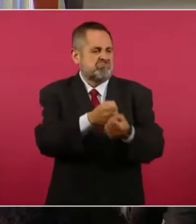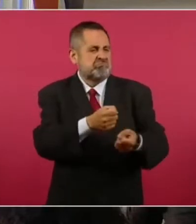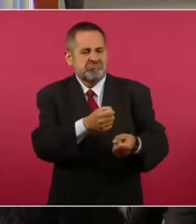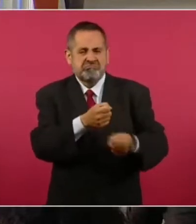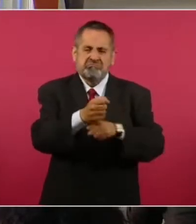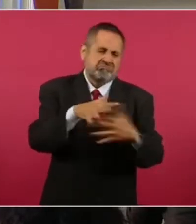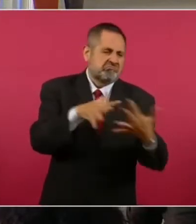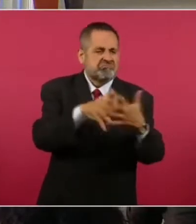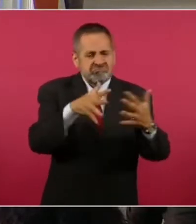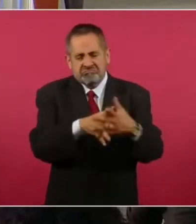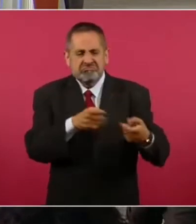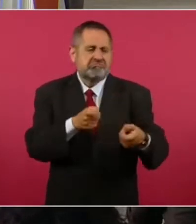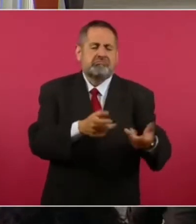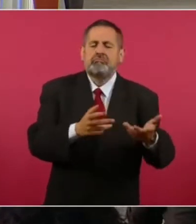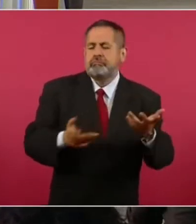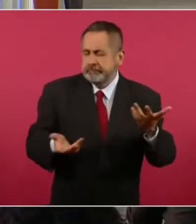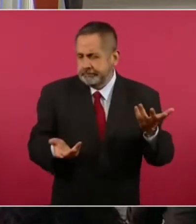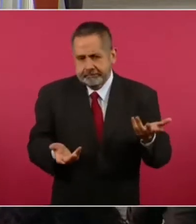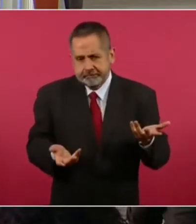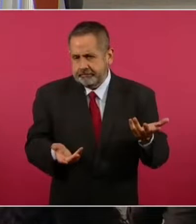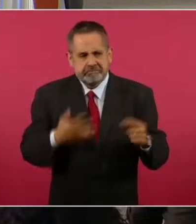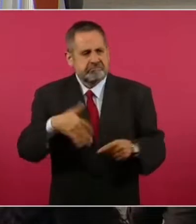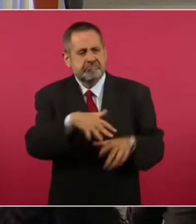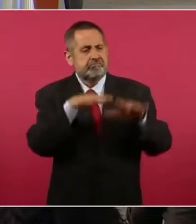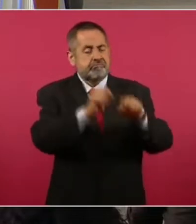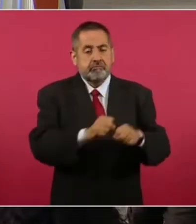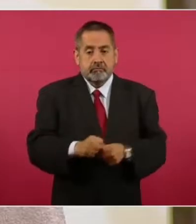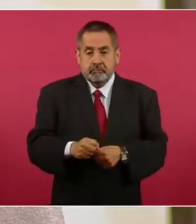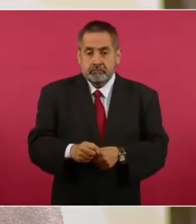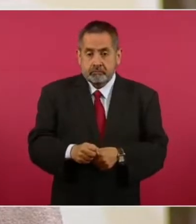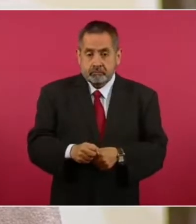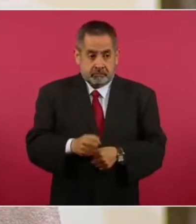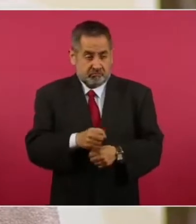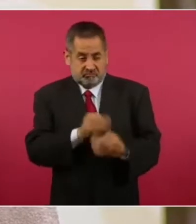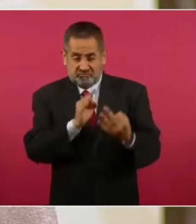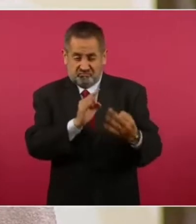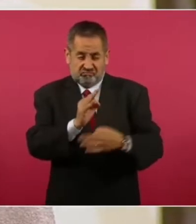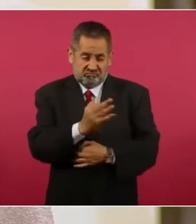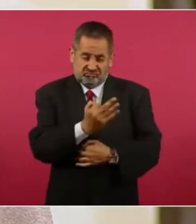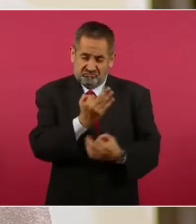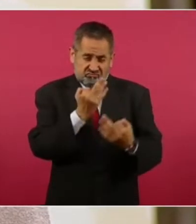sí, eran perseguidos y frontalmente